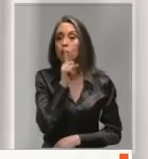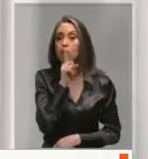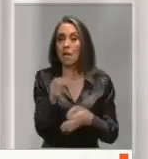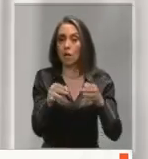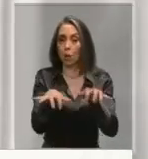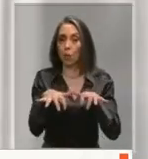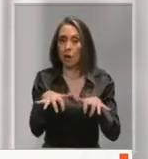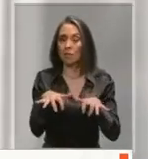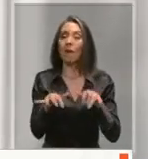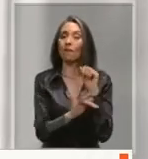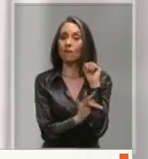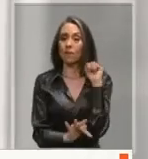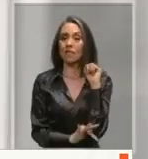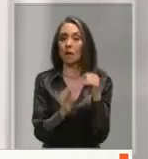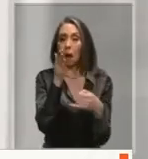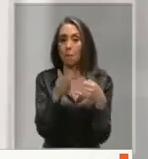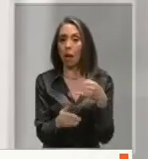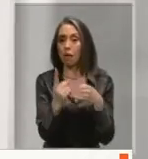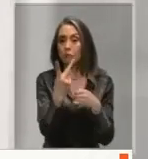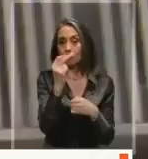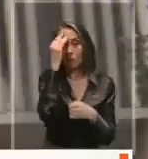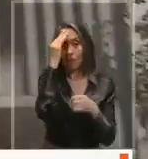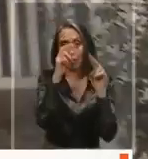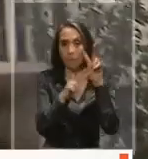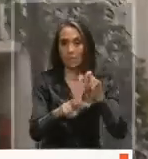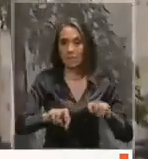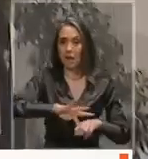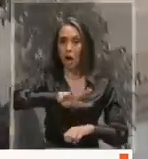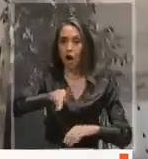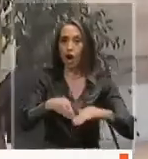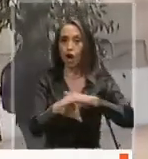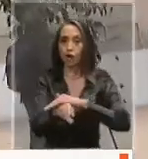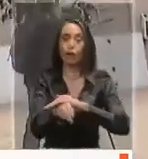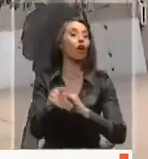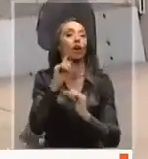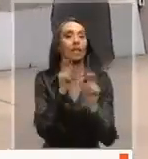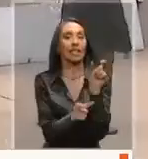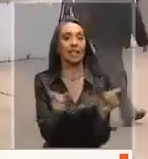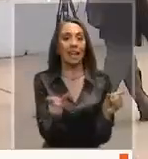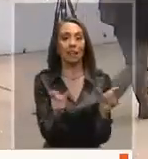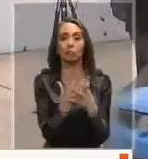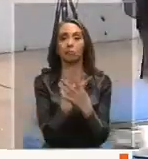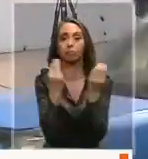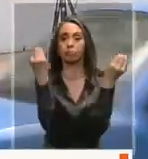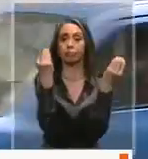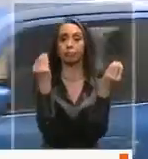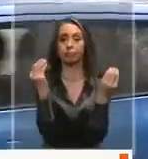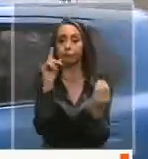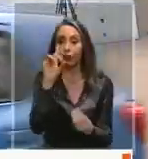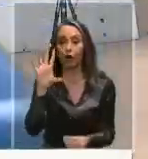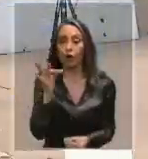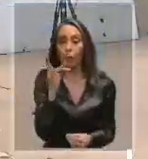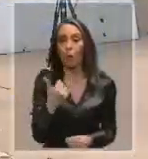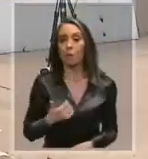La fiscalía tendrá 120 días para investigar este robo, cuyos autores materiales siguen sin ser encontrados por la policía.